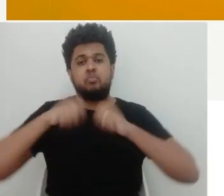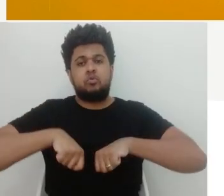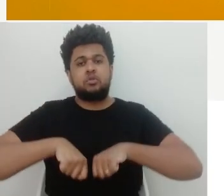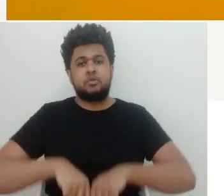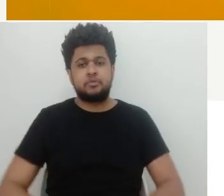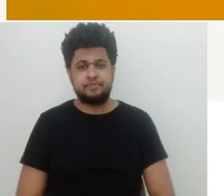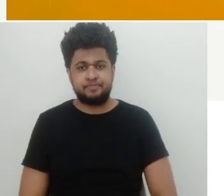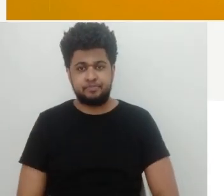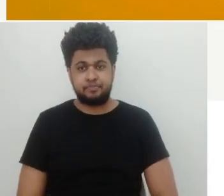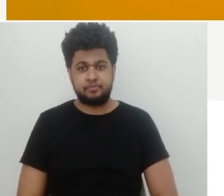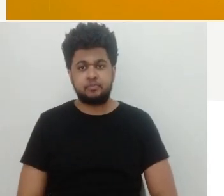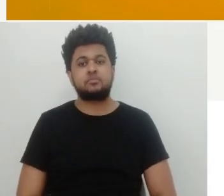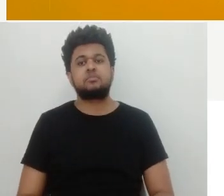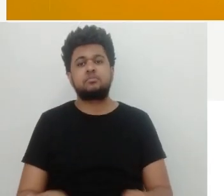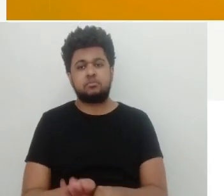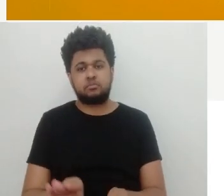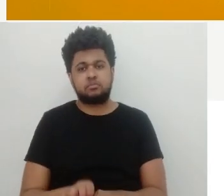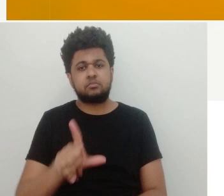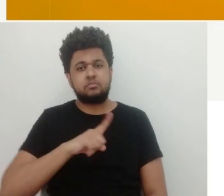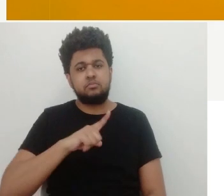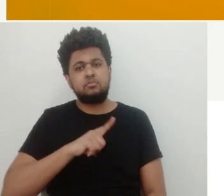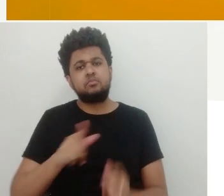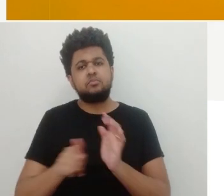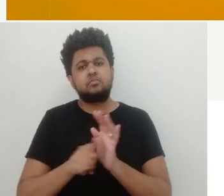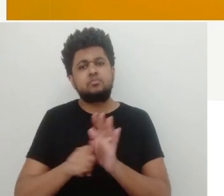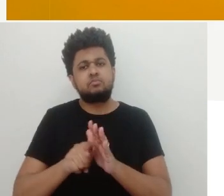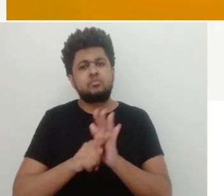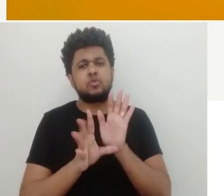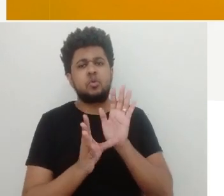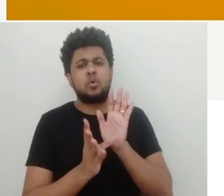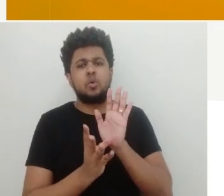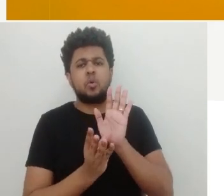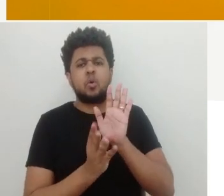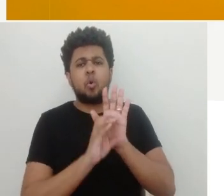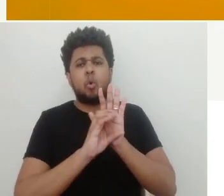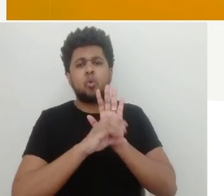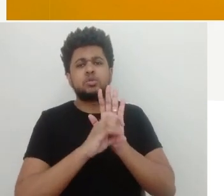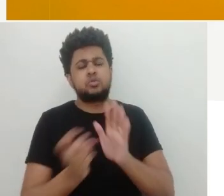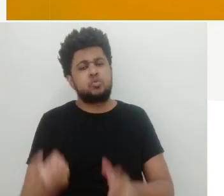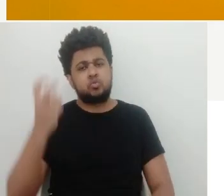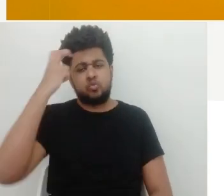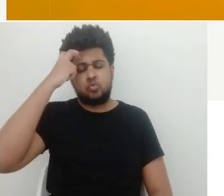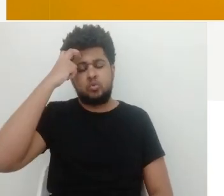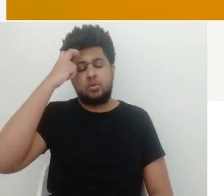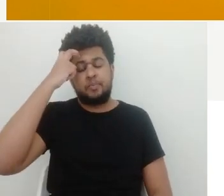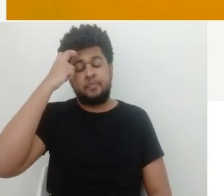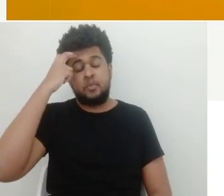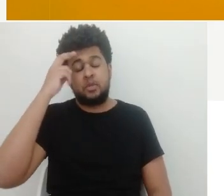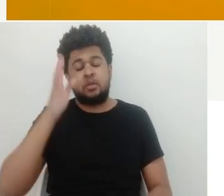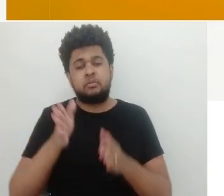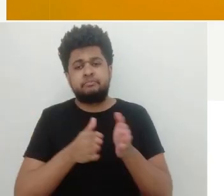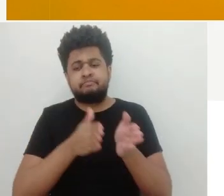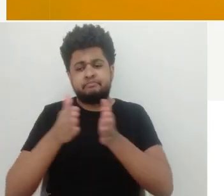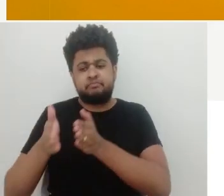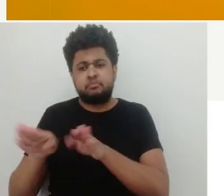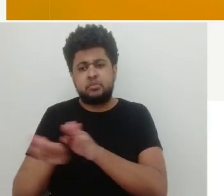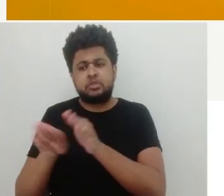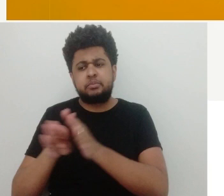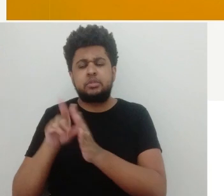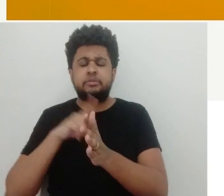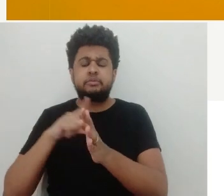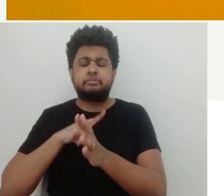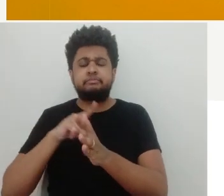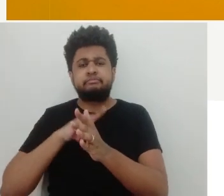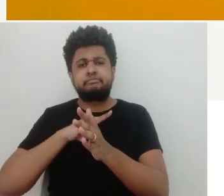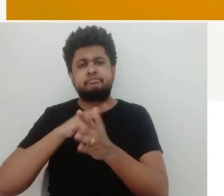cultura que hacen los estudios culturales parte de un doble cuestionamiento. Por un lado, un cuestionamiento a la idea de